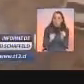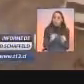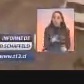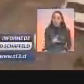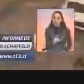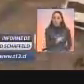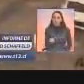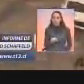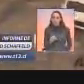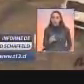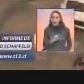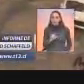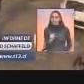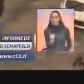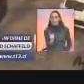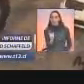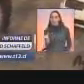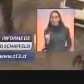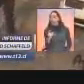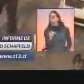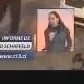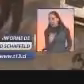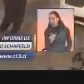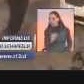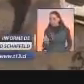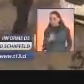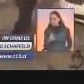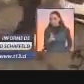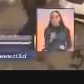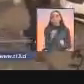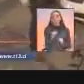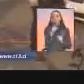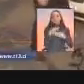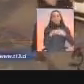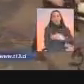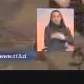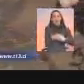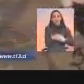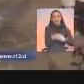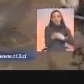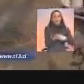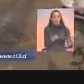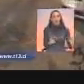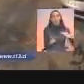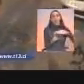Lazarillo App, la aplicación que nació para romper las barreras de inclusión.